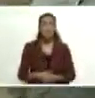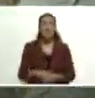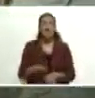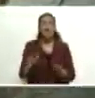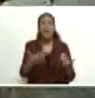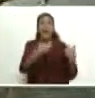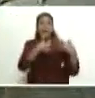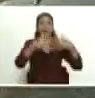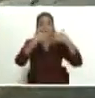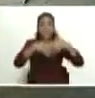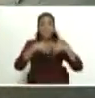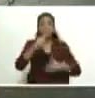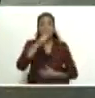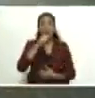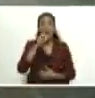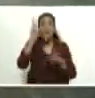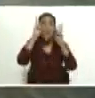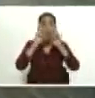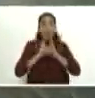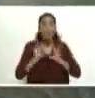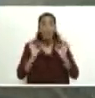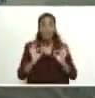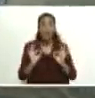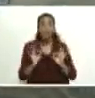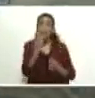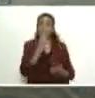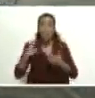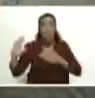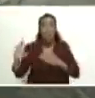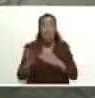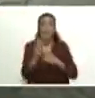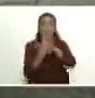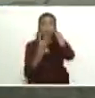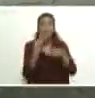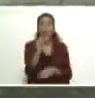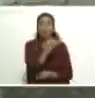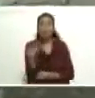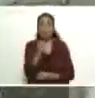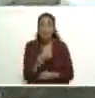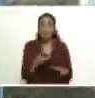Hidrocapital. Hay que hacer seguimiento y supervisión para que se cumpla esas 4 semanas. Ok.